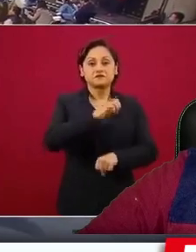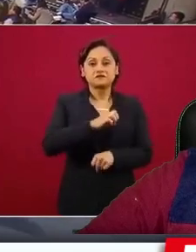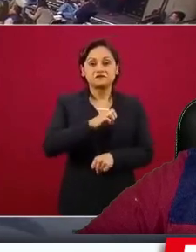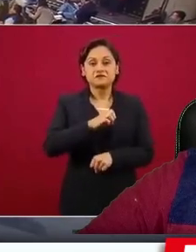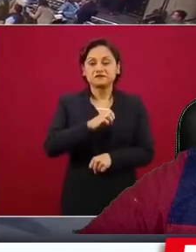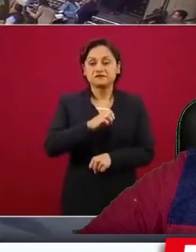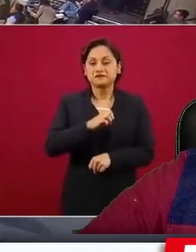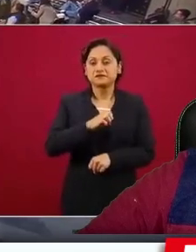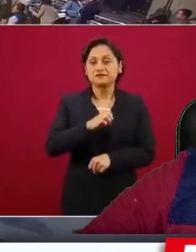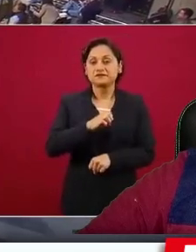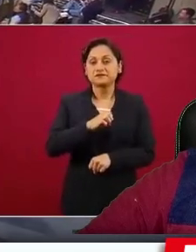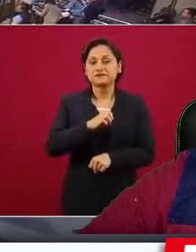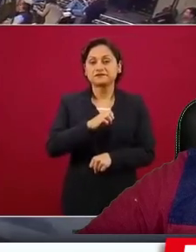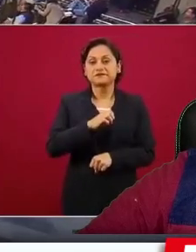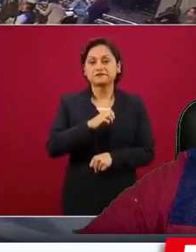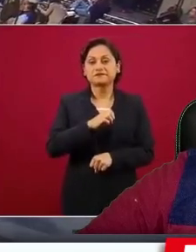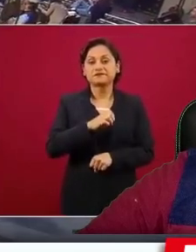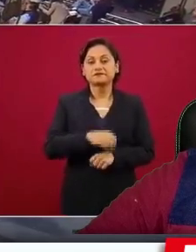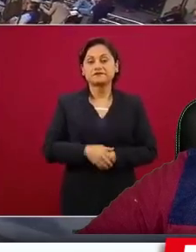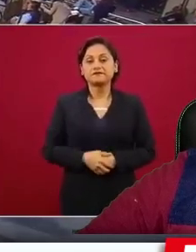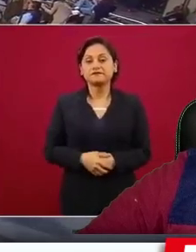nos mandaban